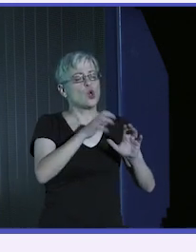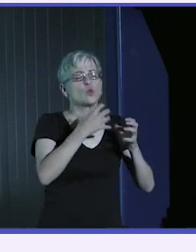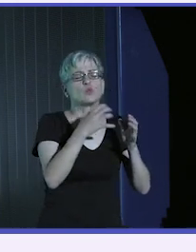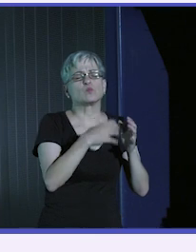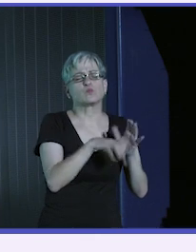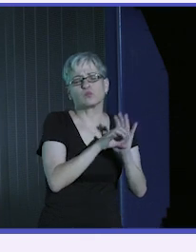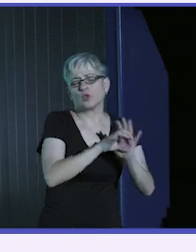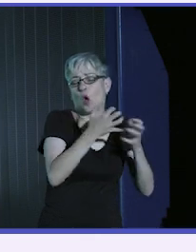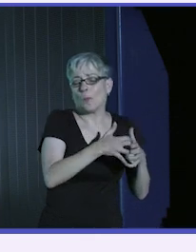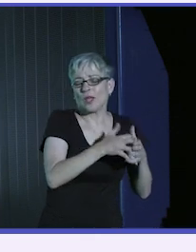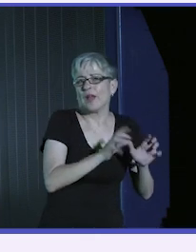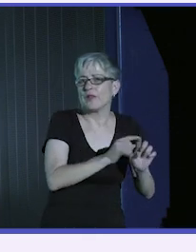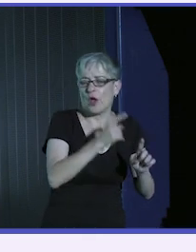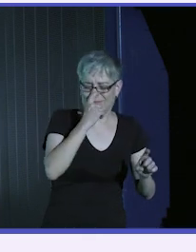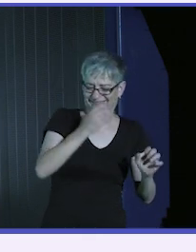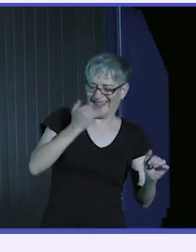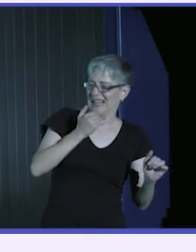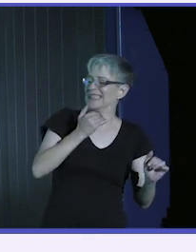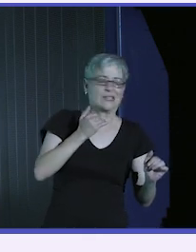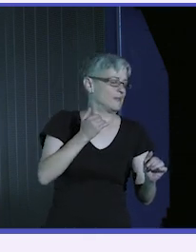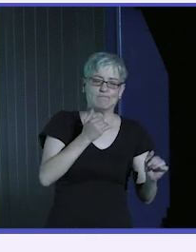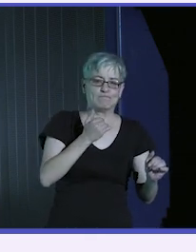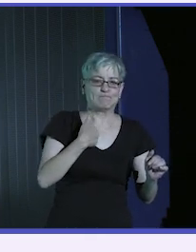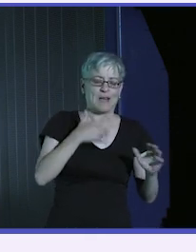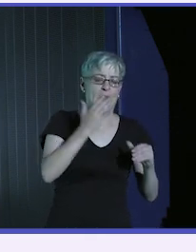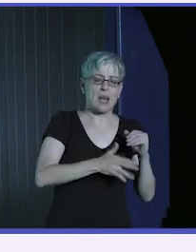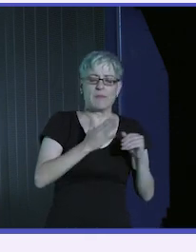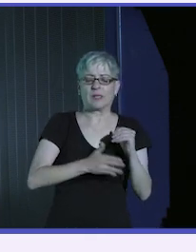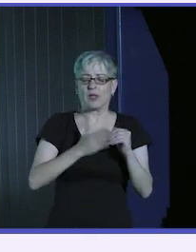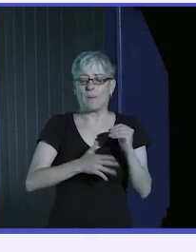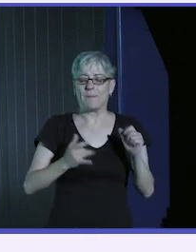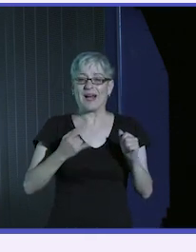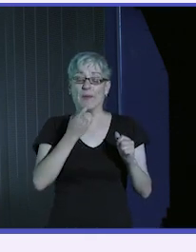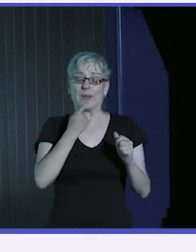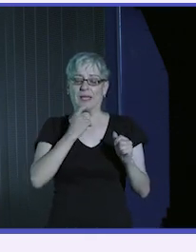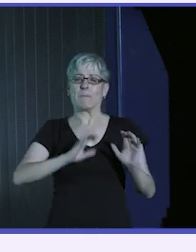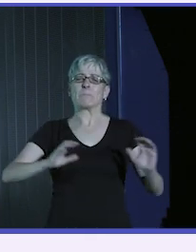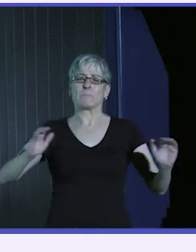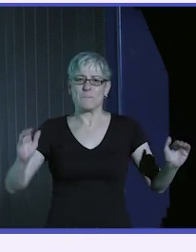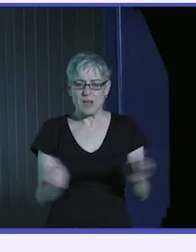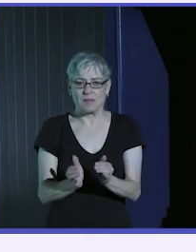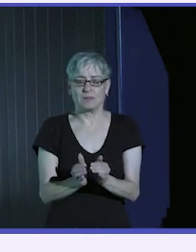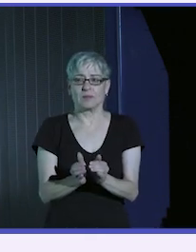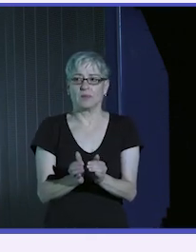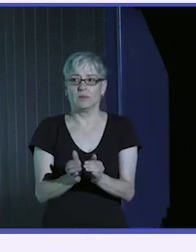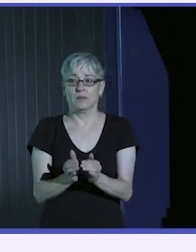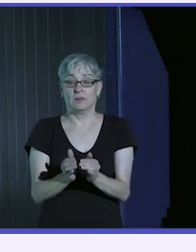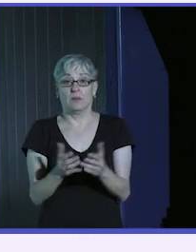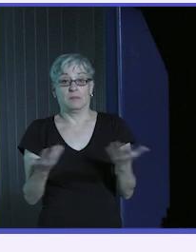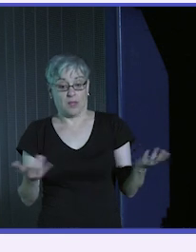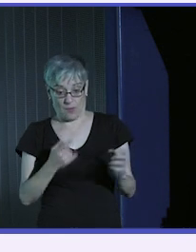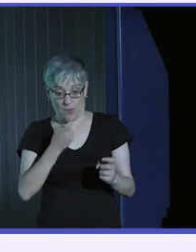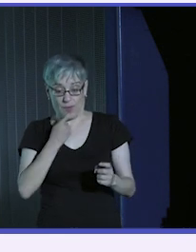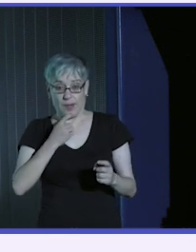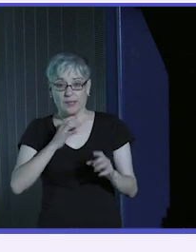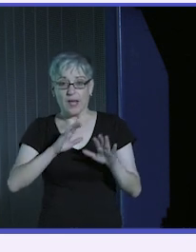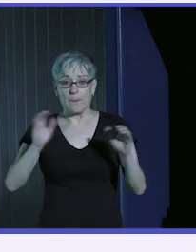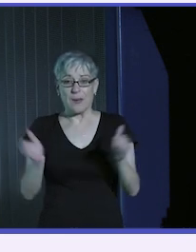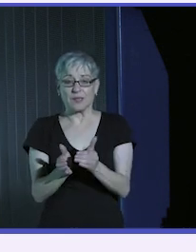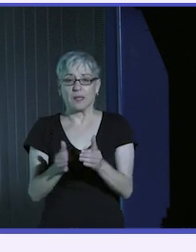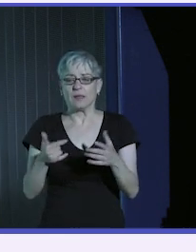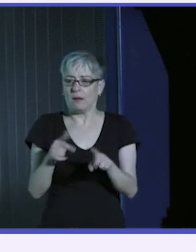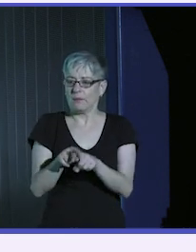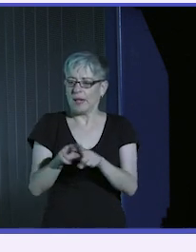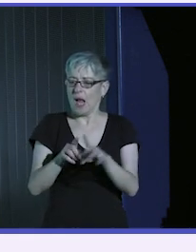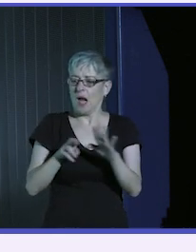con limitaciones a la hora de seguir disminuyendo esas baterías, que es algo clave de cara a que los coches